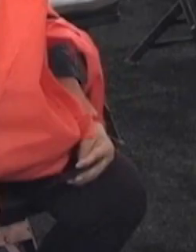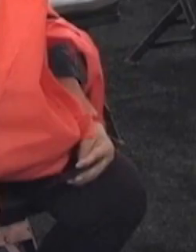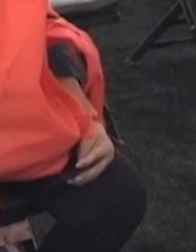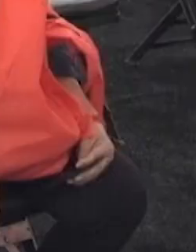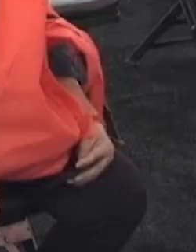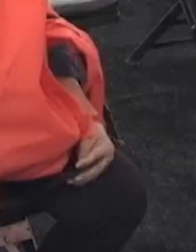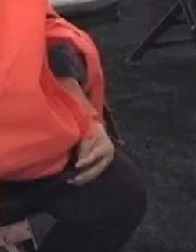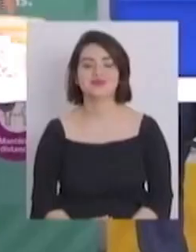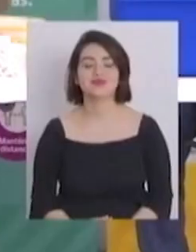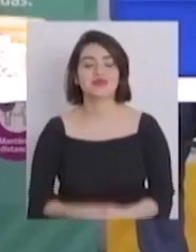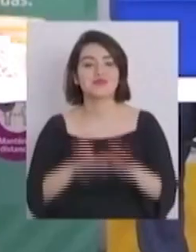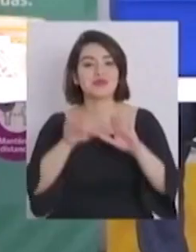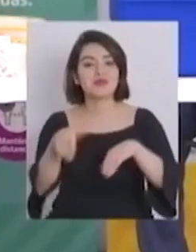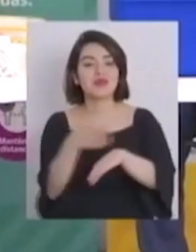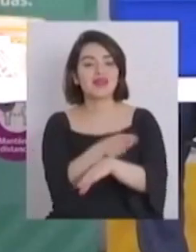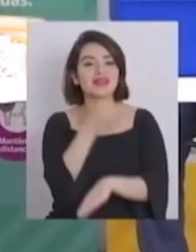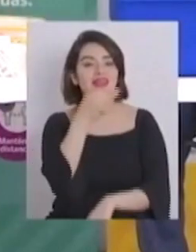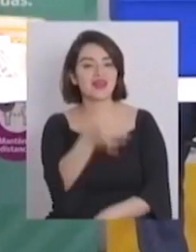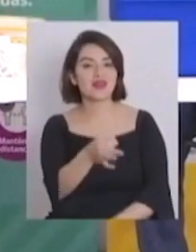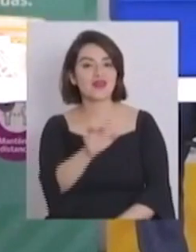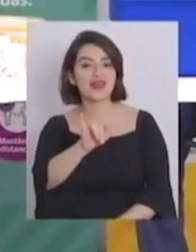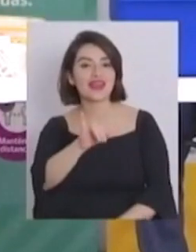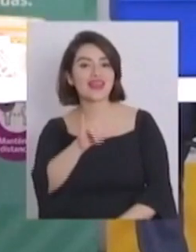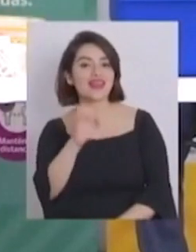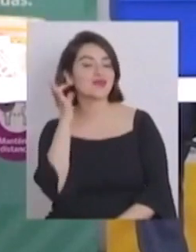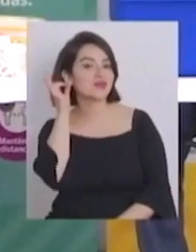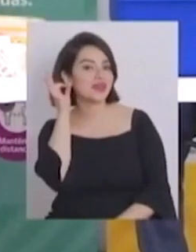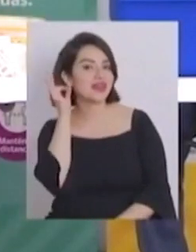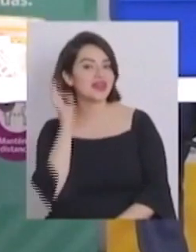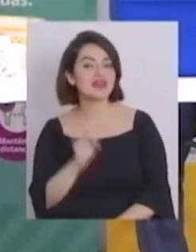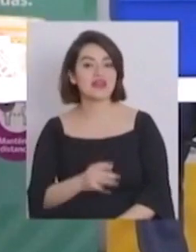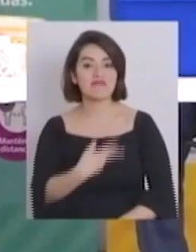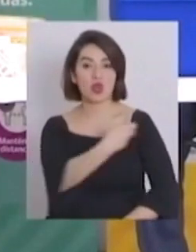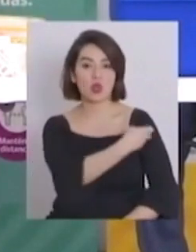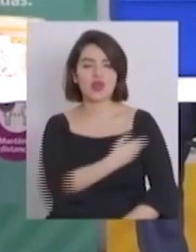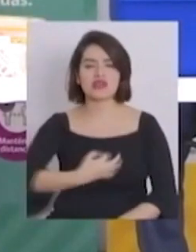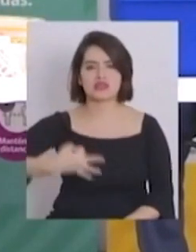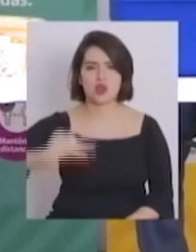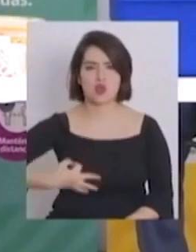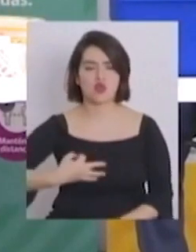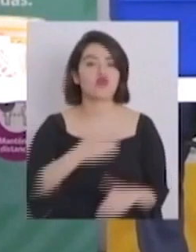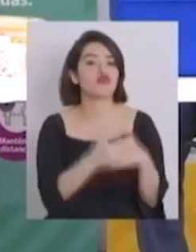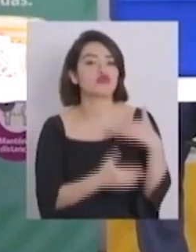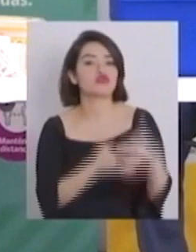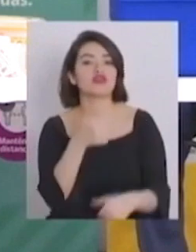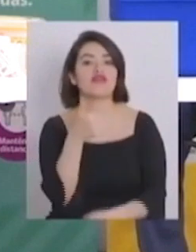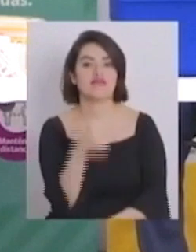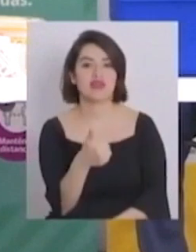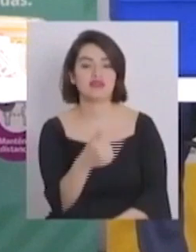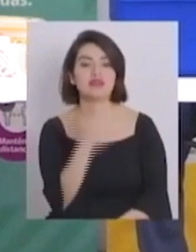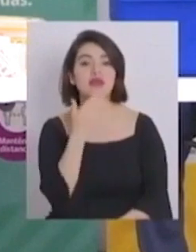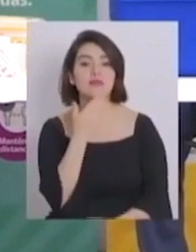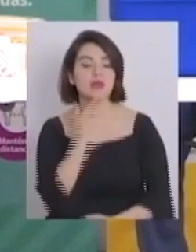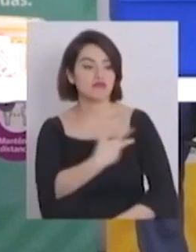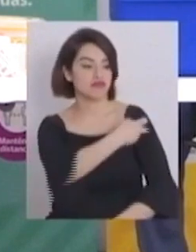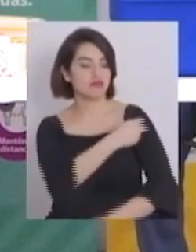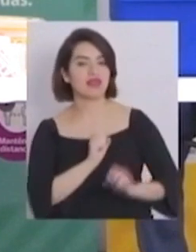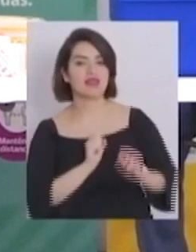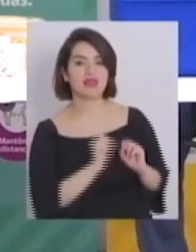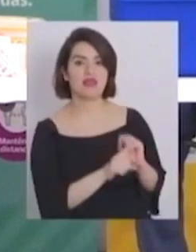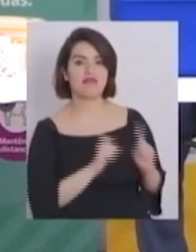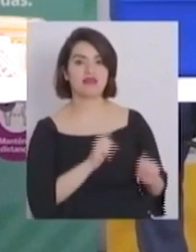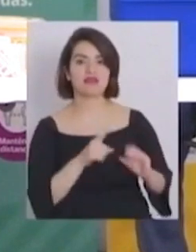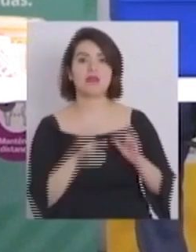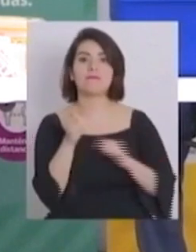trabajadores esenciales. Esta vacuna es segura, efectiva, alta inmunogenicidad para los mayores de 60